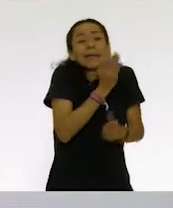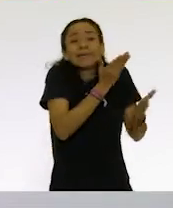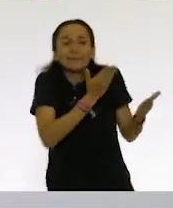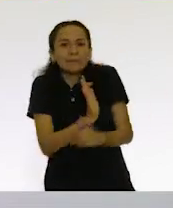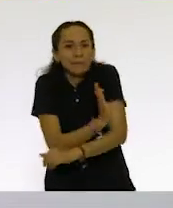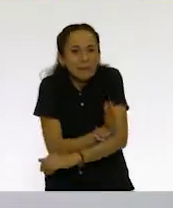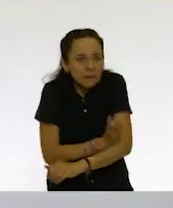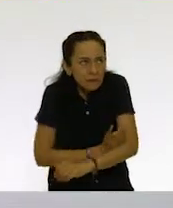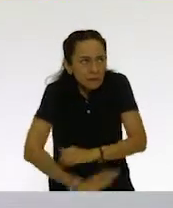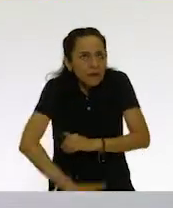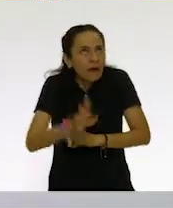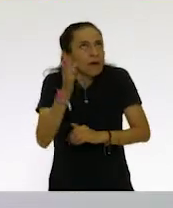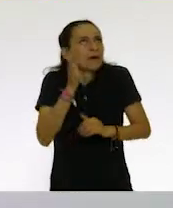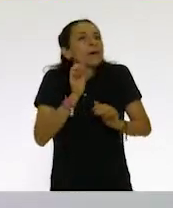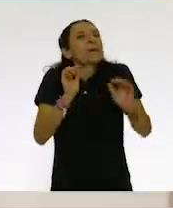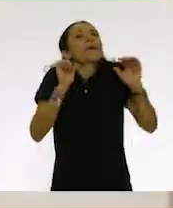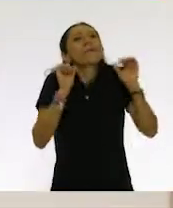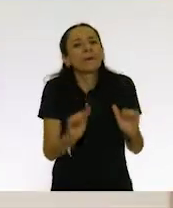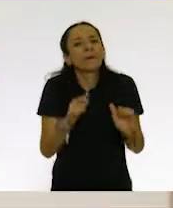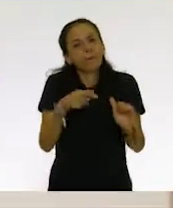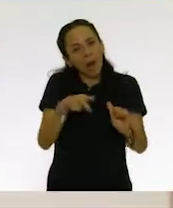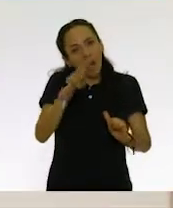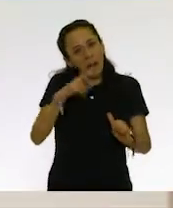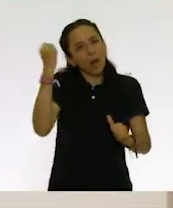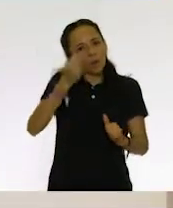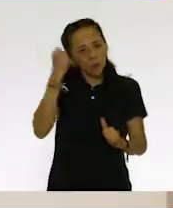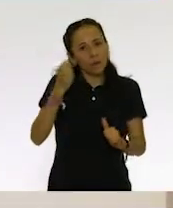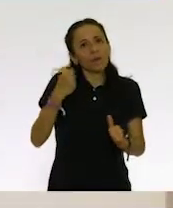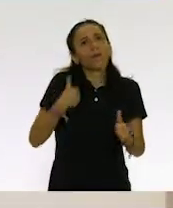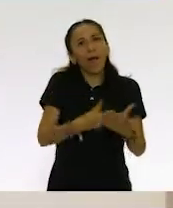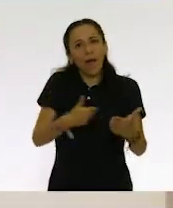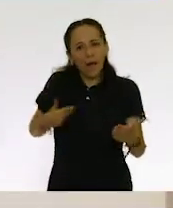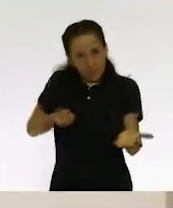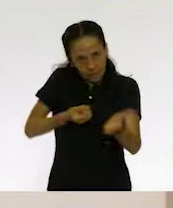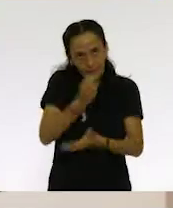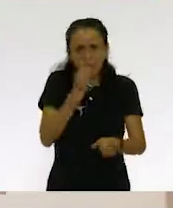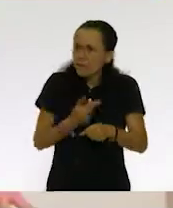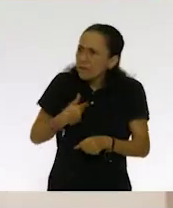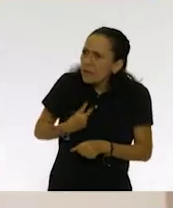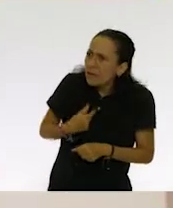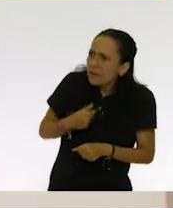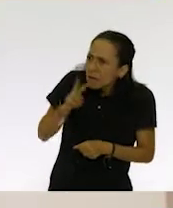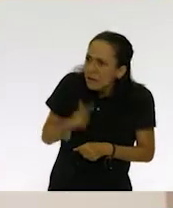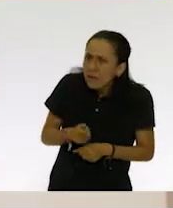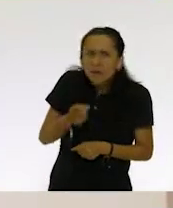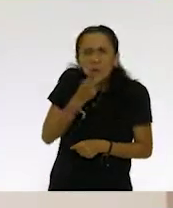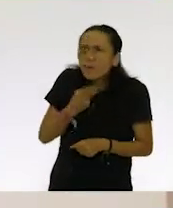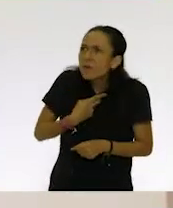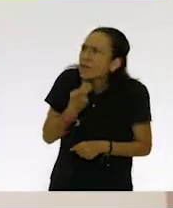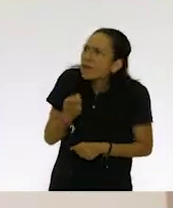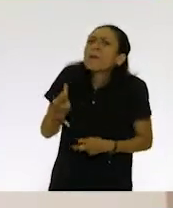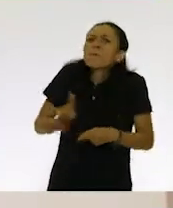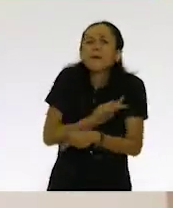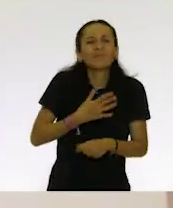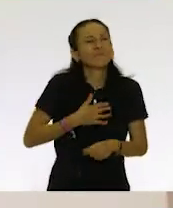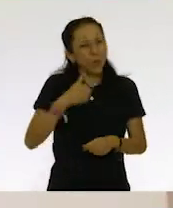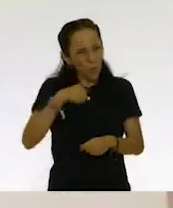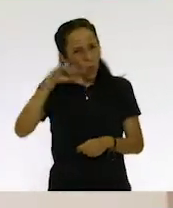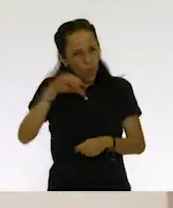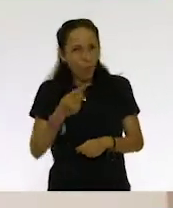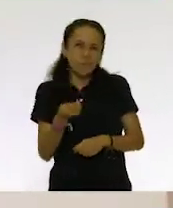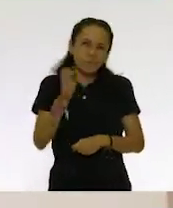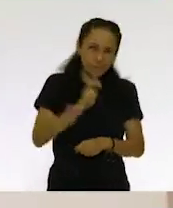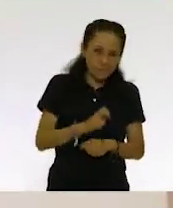temprano. No me digas, Moni, ¿qué te pasó? Mira, hoy, como todos los días, tomé el transporte para venir al foro. Pero cuando pasó